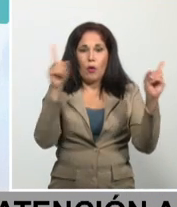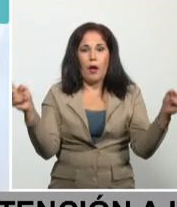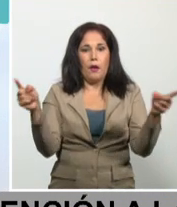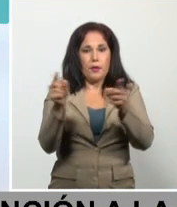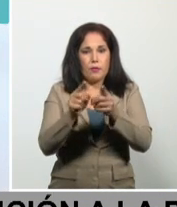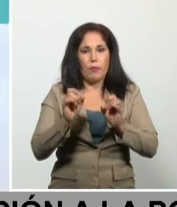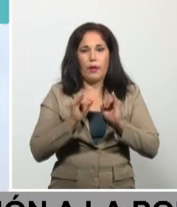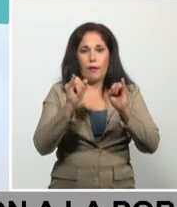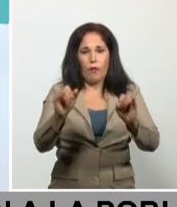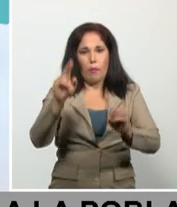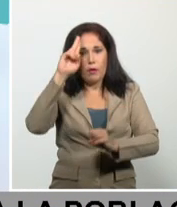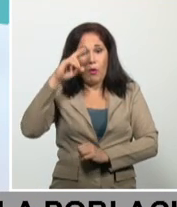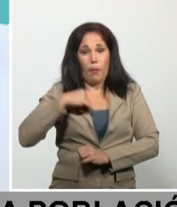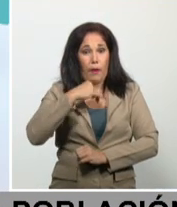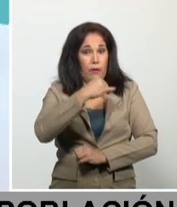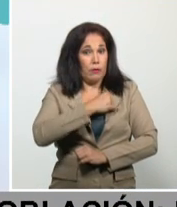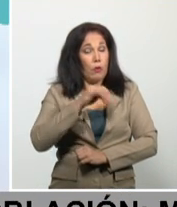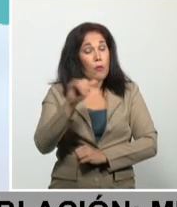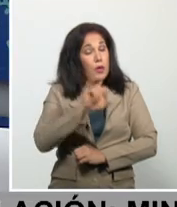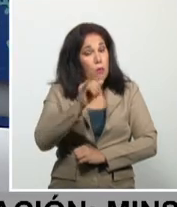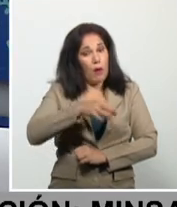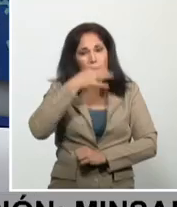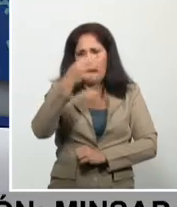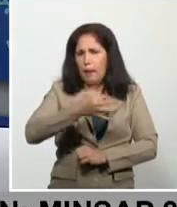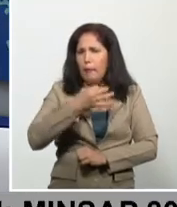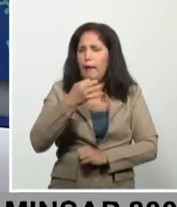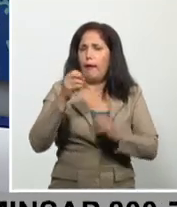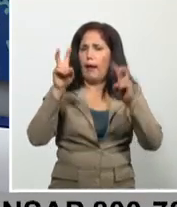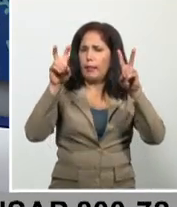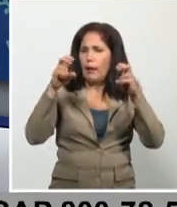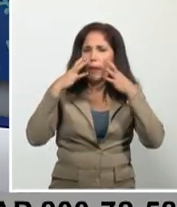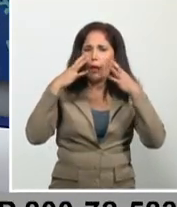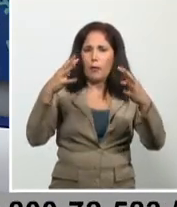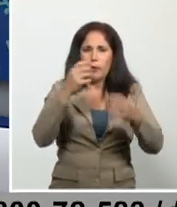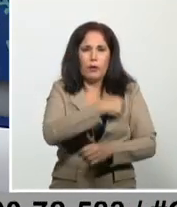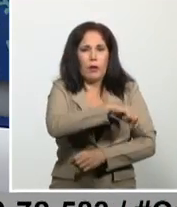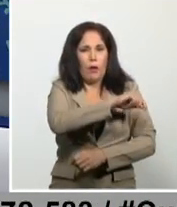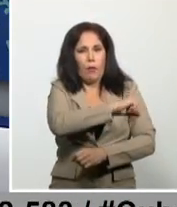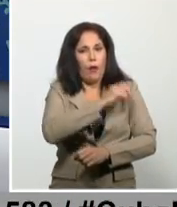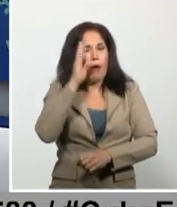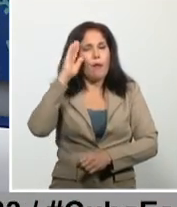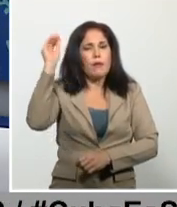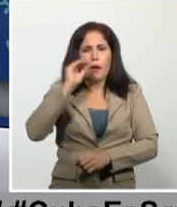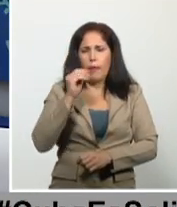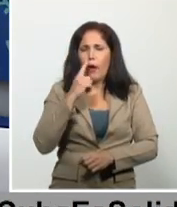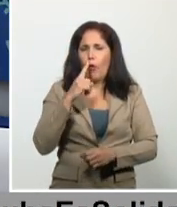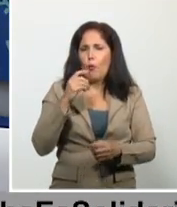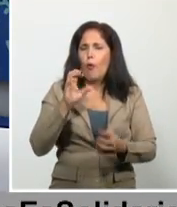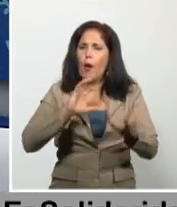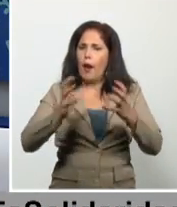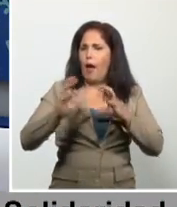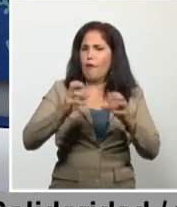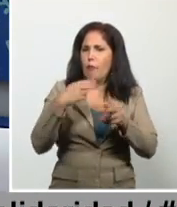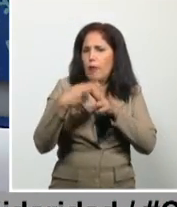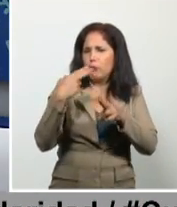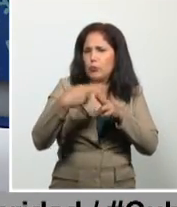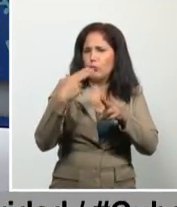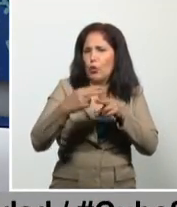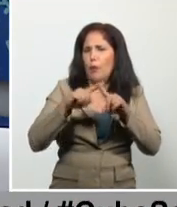del doctor Durán, quien también se refirió a un grupo de temas que interesan a la población, como la nomenclatura de la